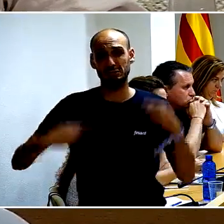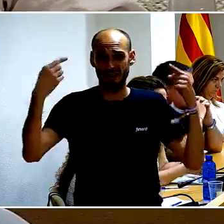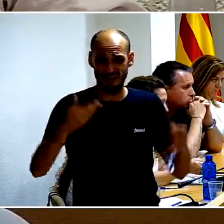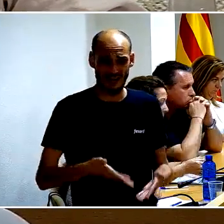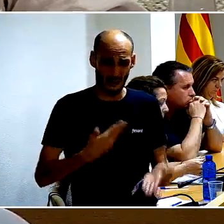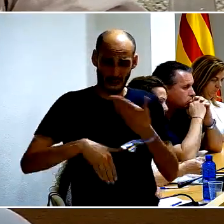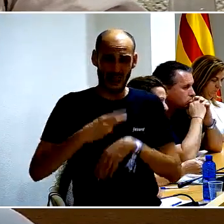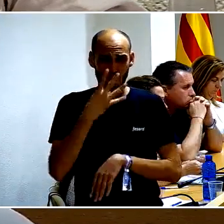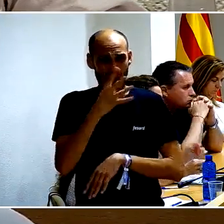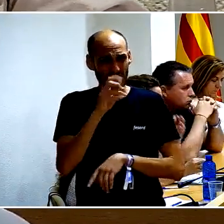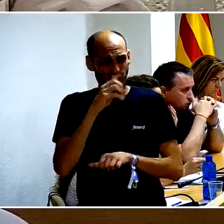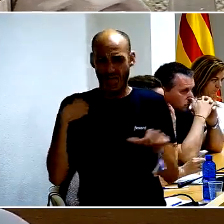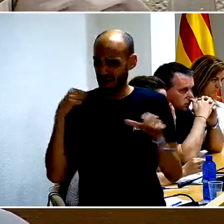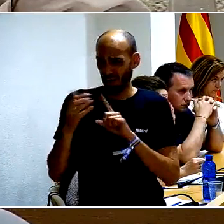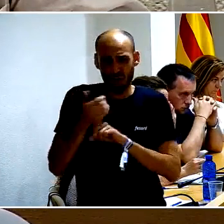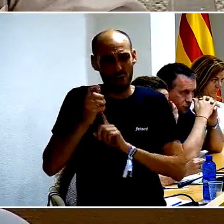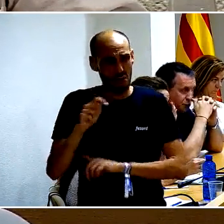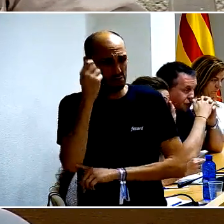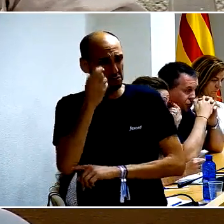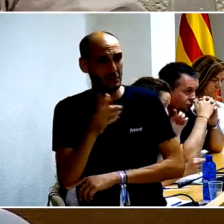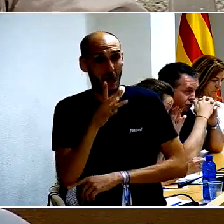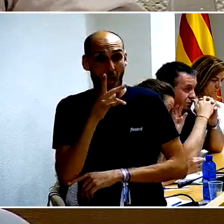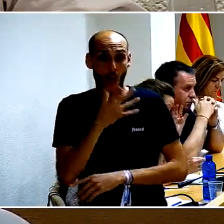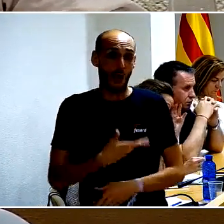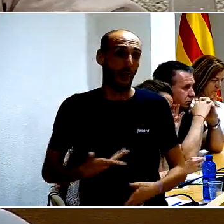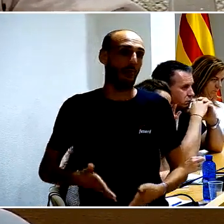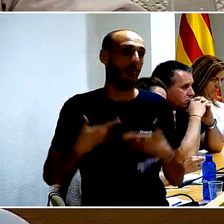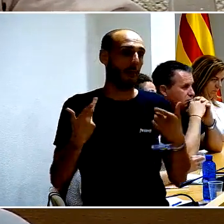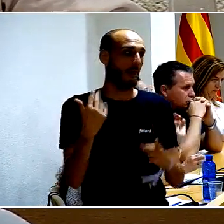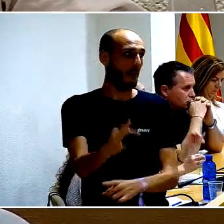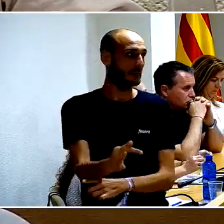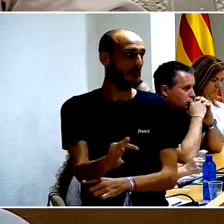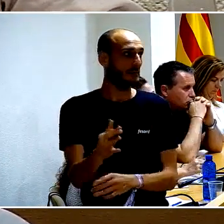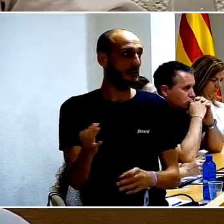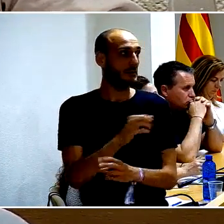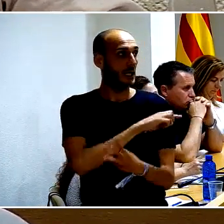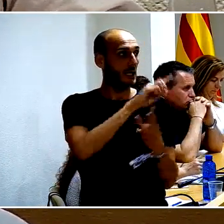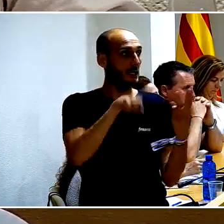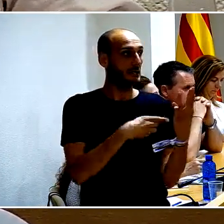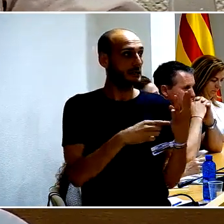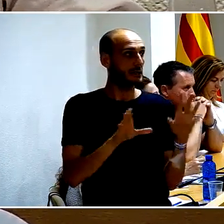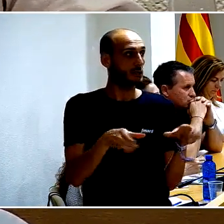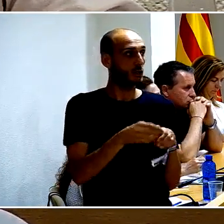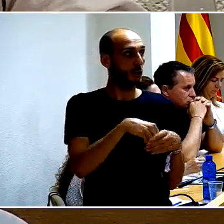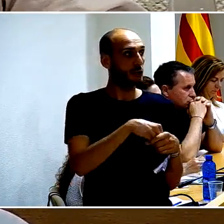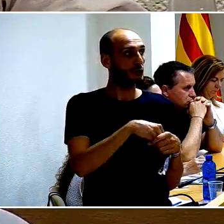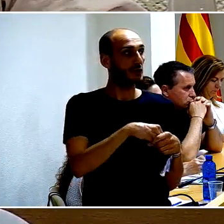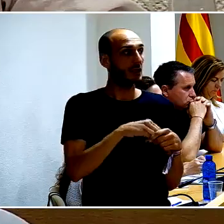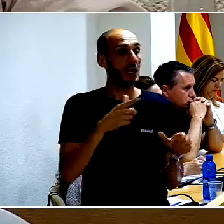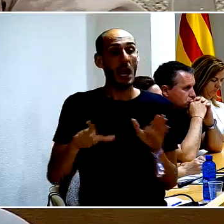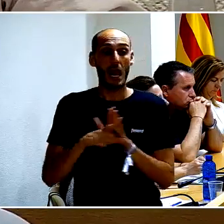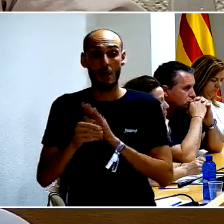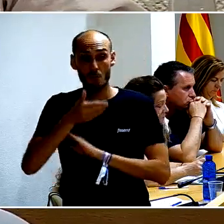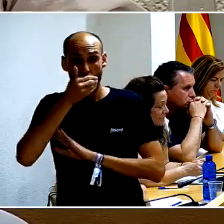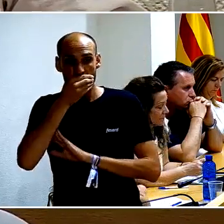solucionado hace 40 años. Y para rematar la jugada, el tripartito ha traído la ley Mordaza a la Vall con mucha fuerza. Los que tanto la critican